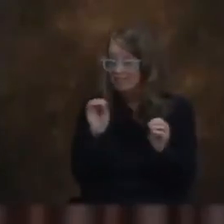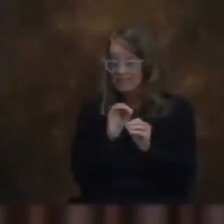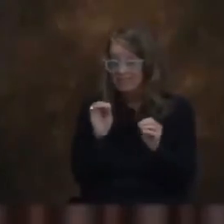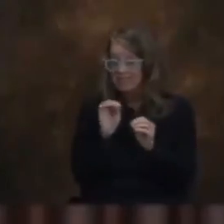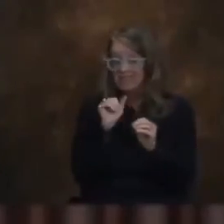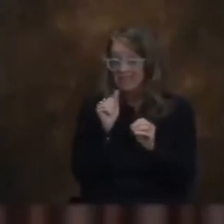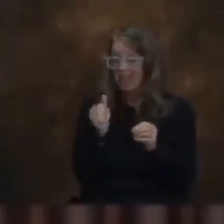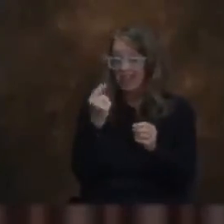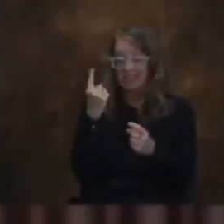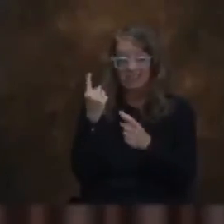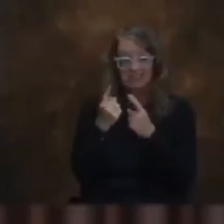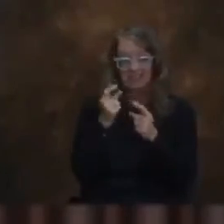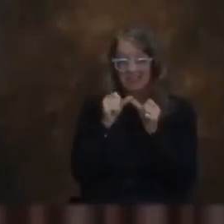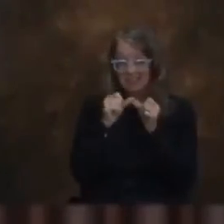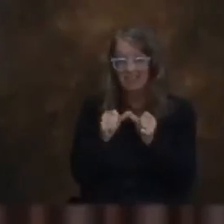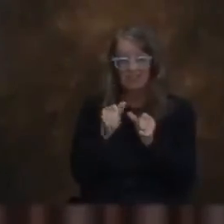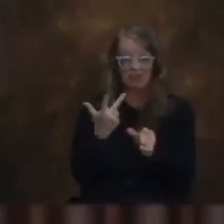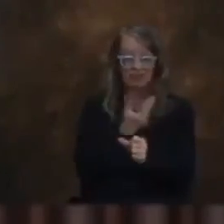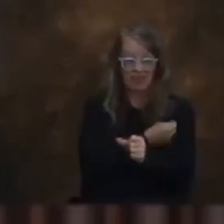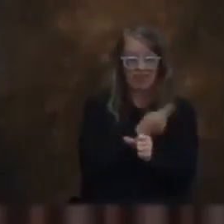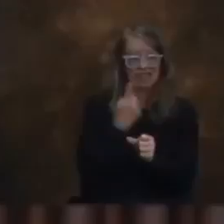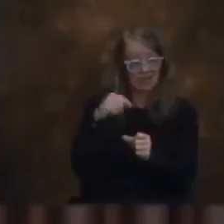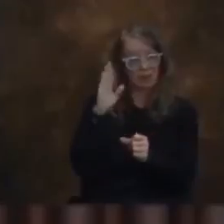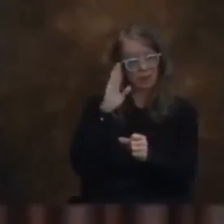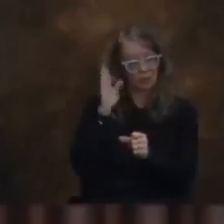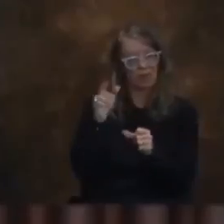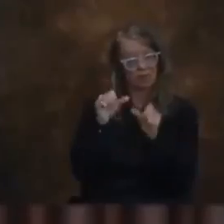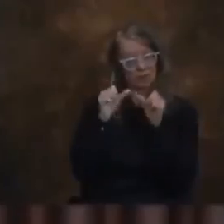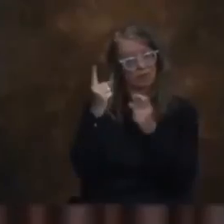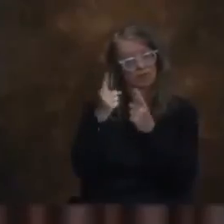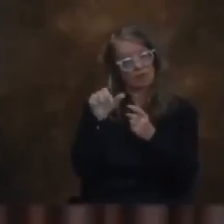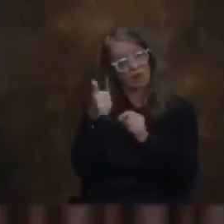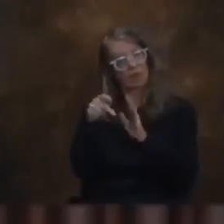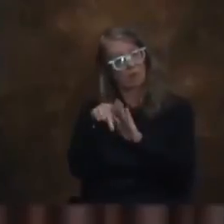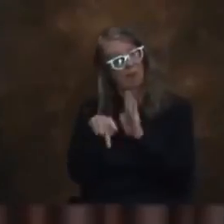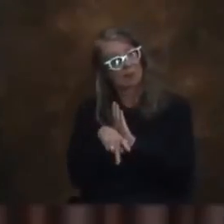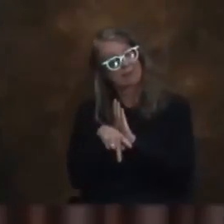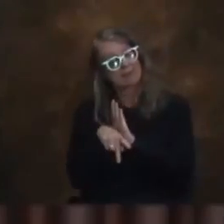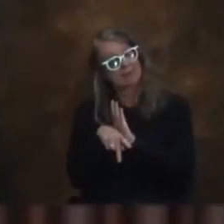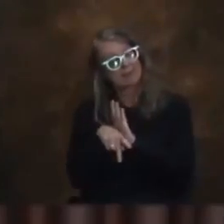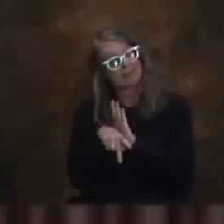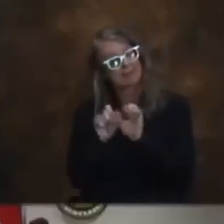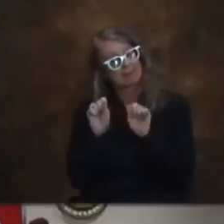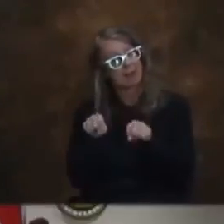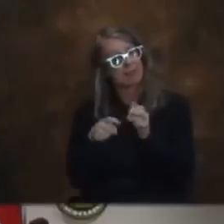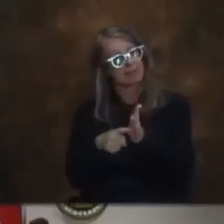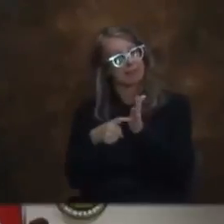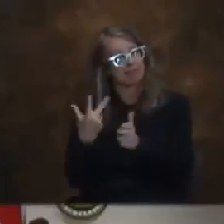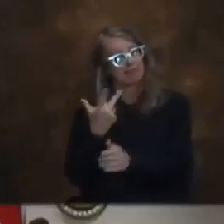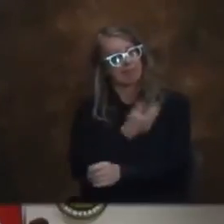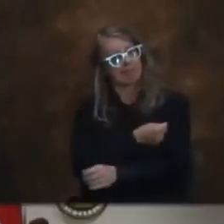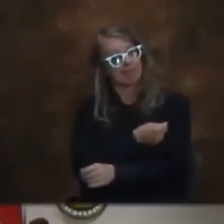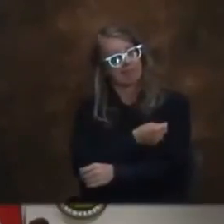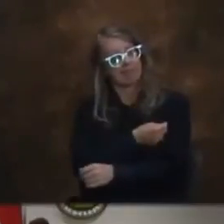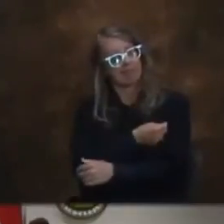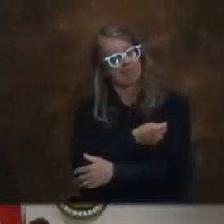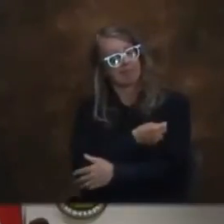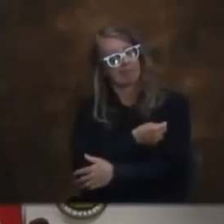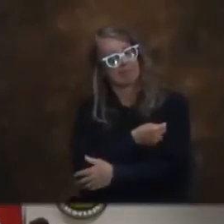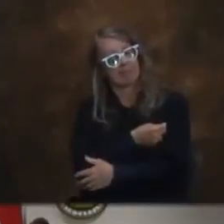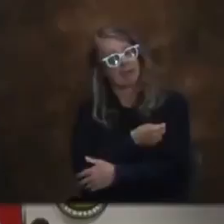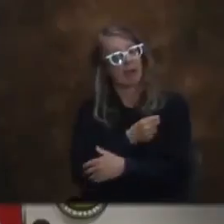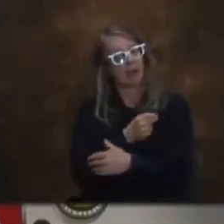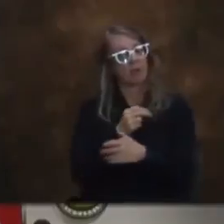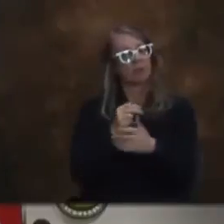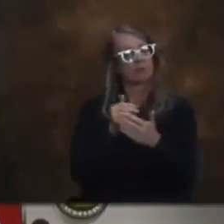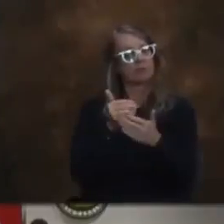en cuanto a cómo seguimos algo más cerca a la vacunación universal así que